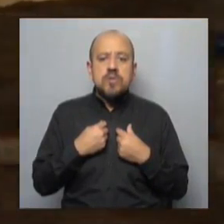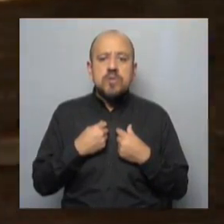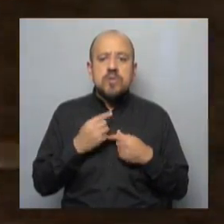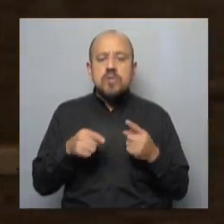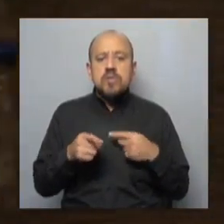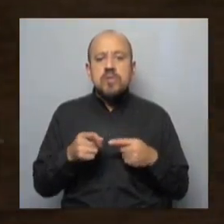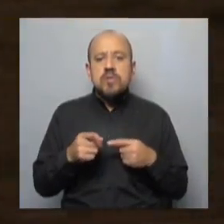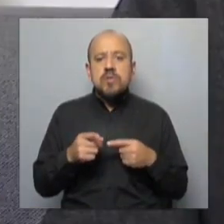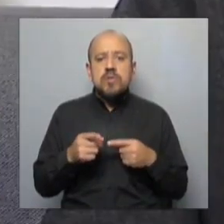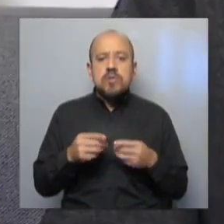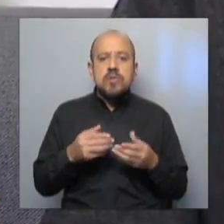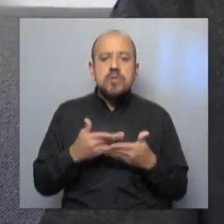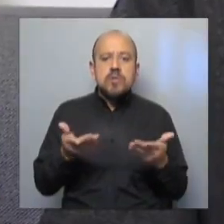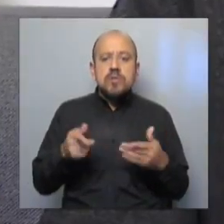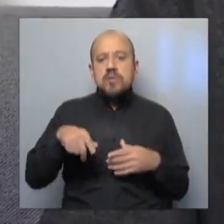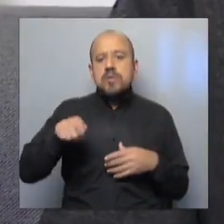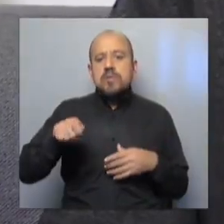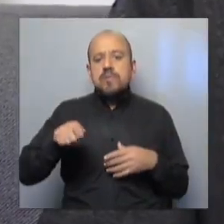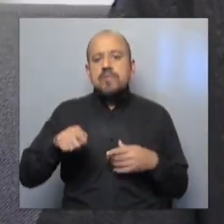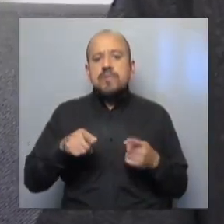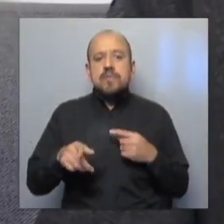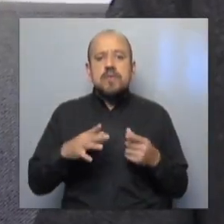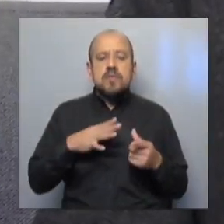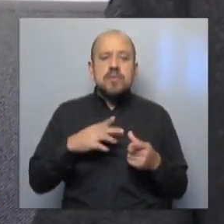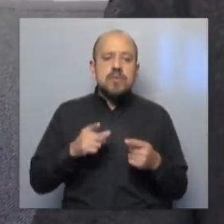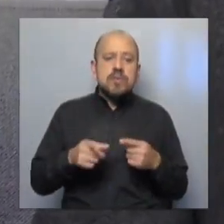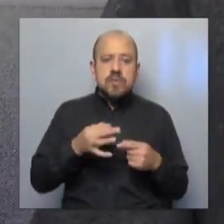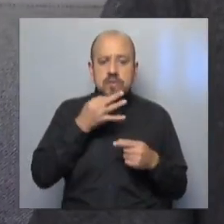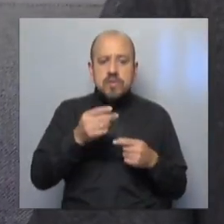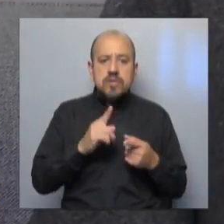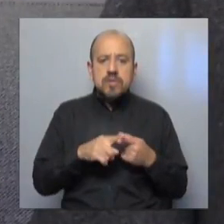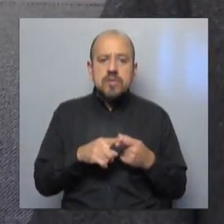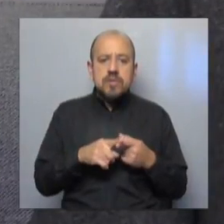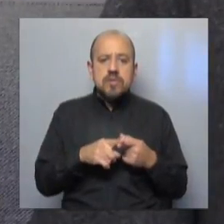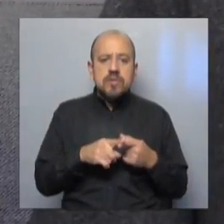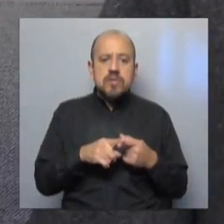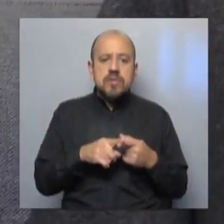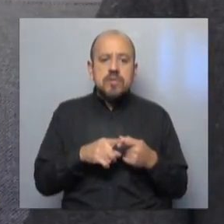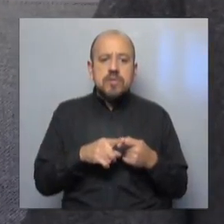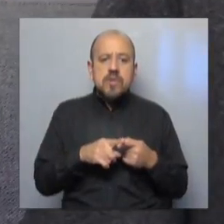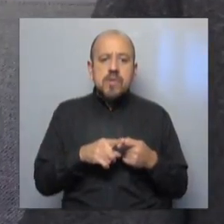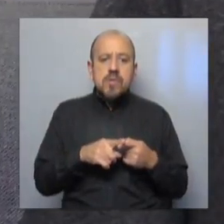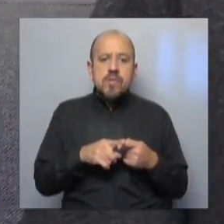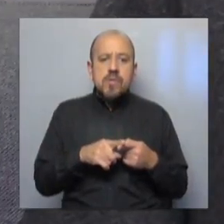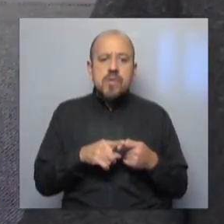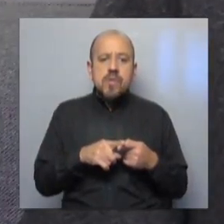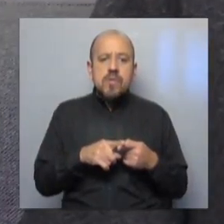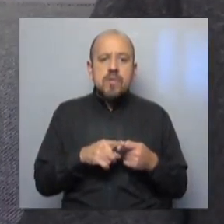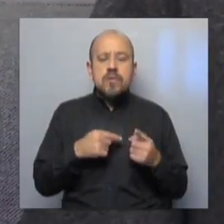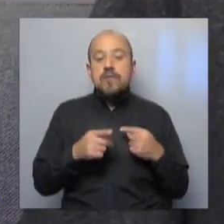de alguna manera el juez lic yo no lo comprendía al principio no